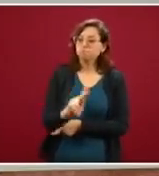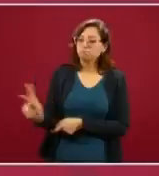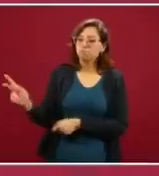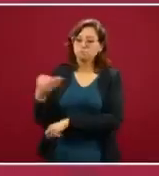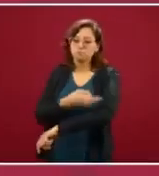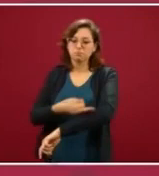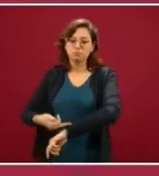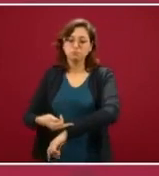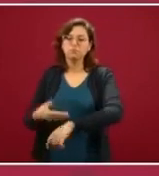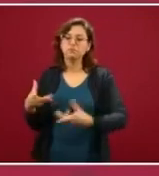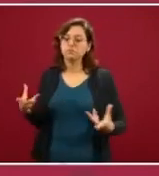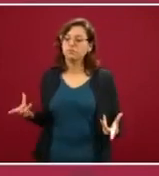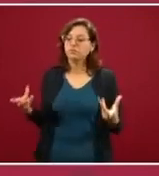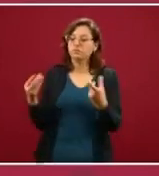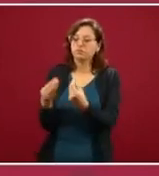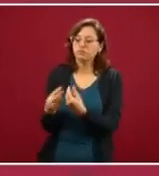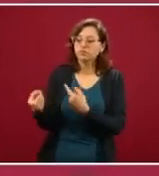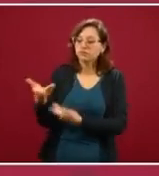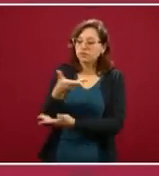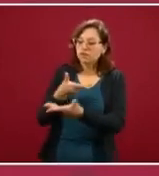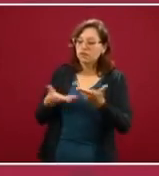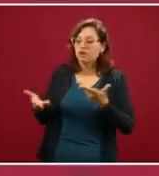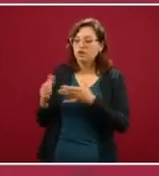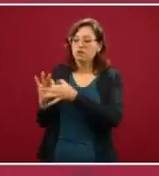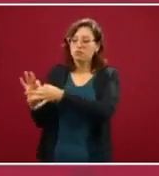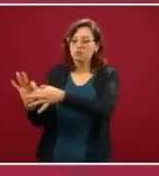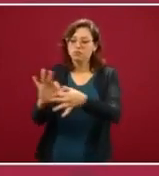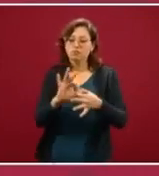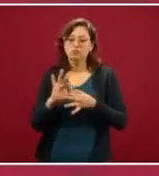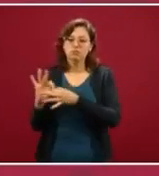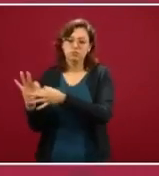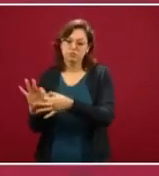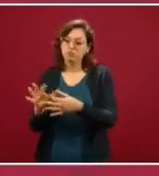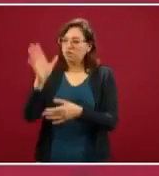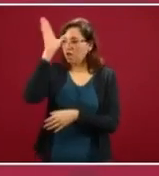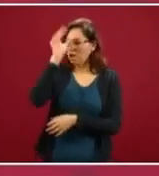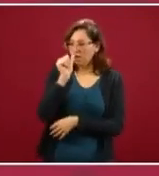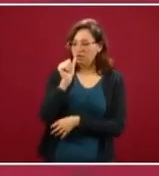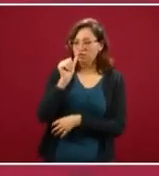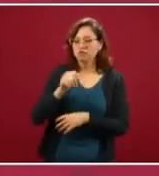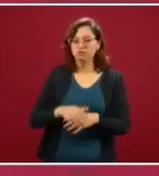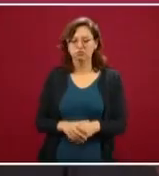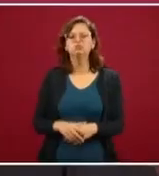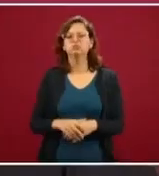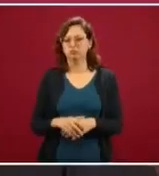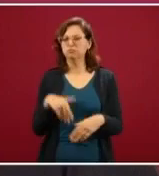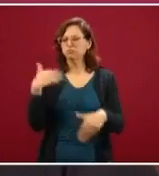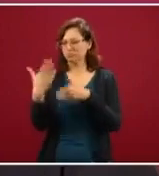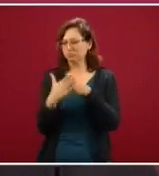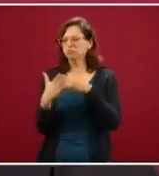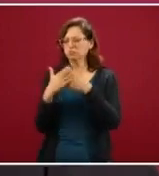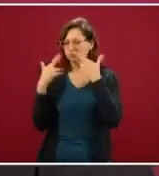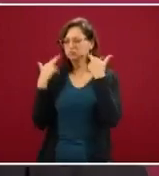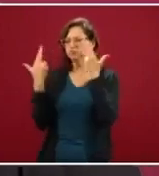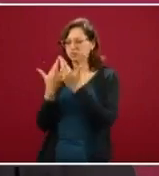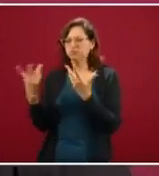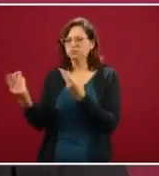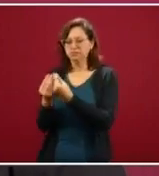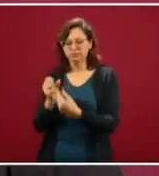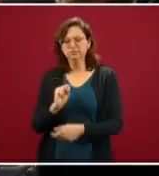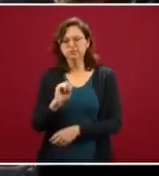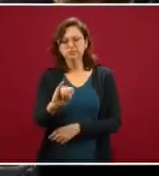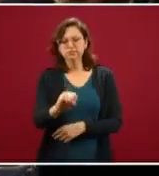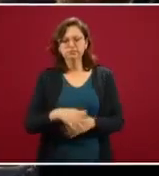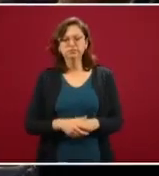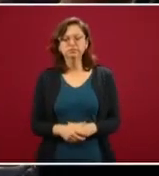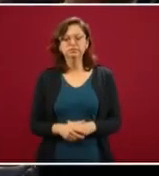los familiares, y buscar la unidad y llegar a un acuerdo con ellos. Pero sí me voy a reunir con ellos. Y la posibilidad de que